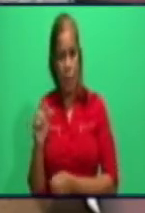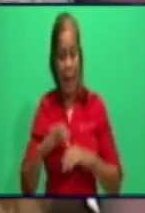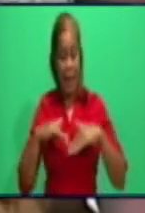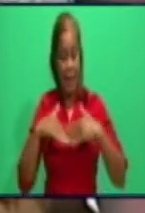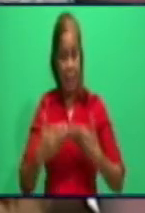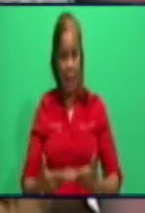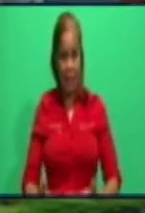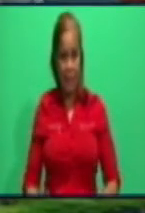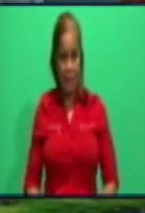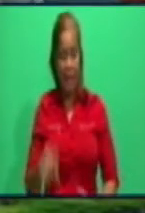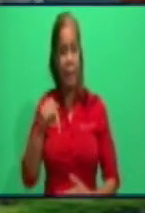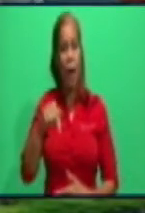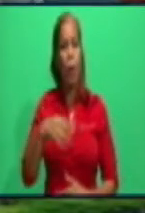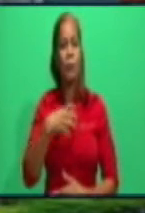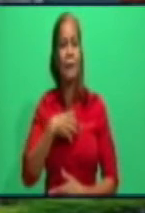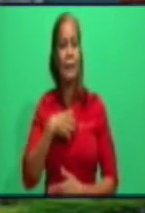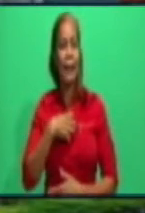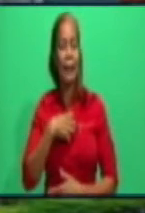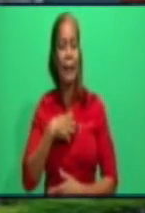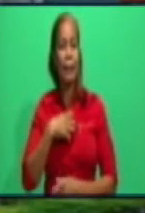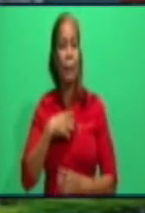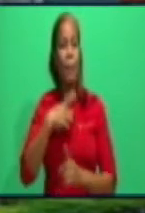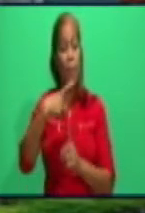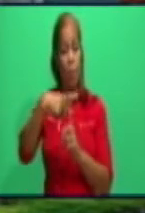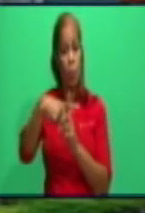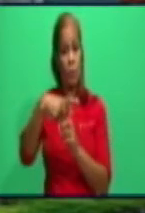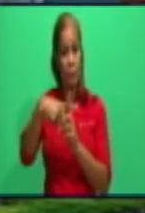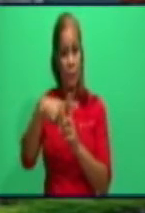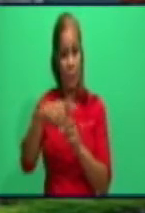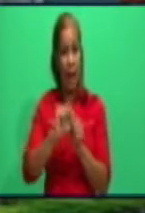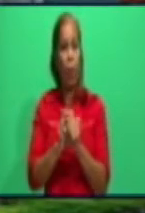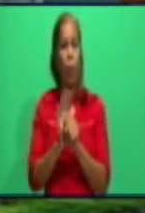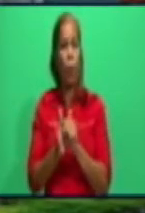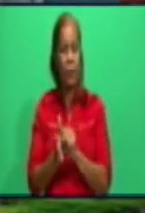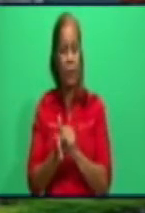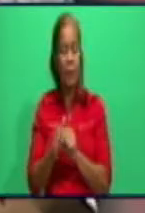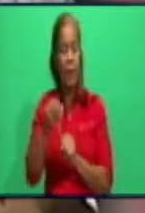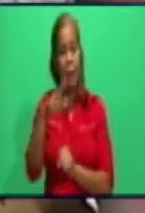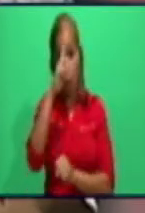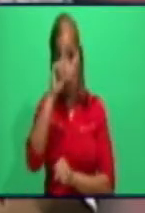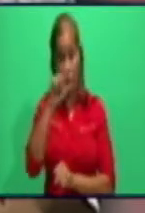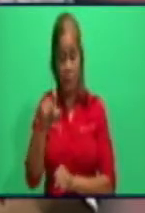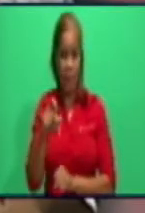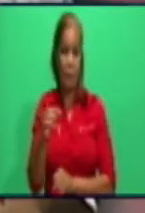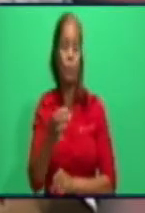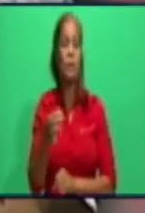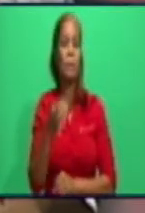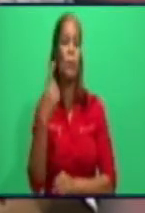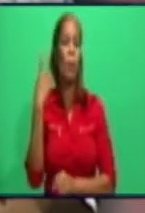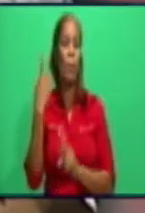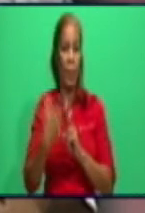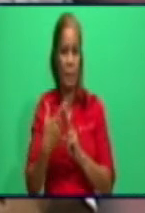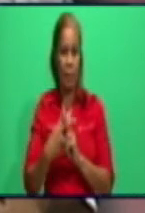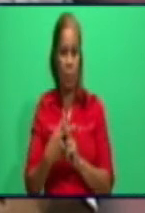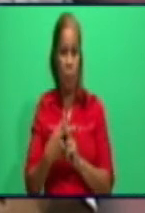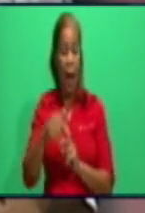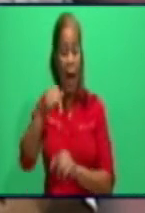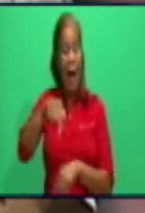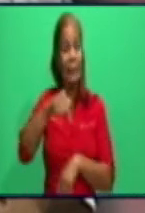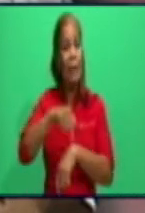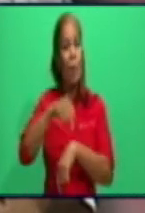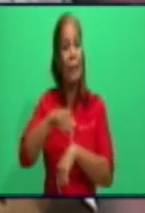embarazadas hoy tienen COVID-19 en el Hospital Carlos Manuel de Céspedes? Hasta el momento se han diagnosticado 13 pacientes.